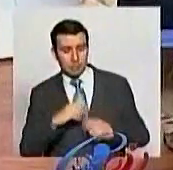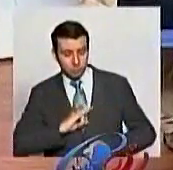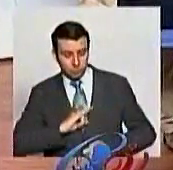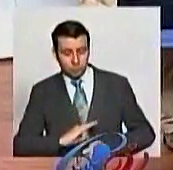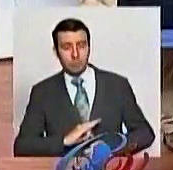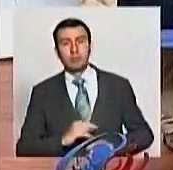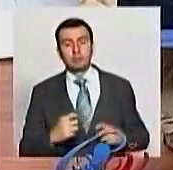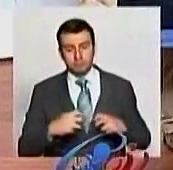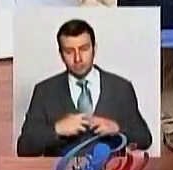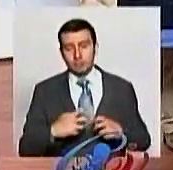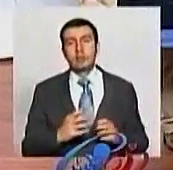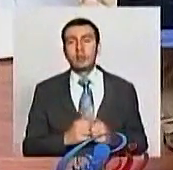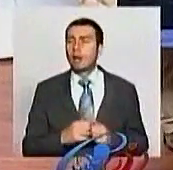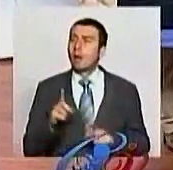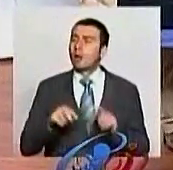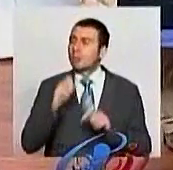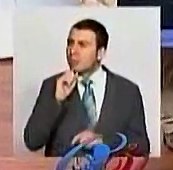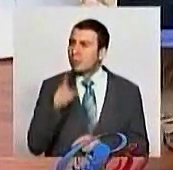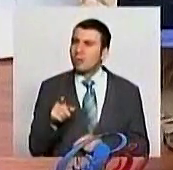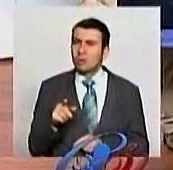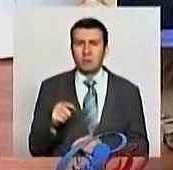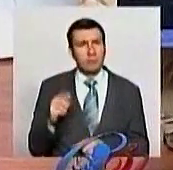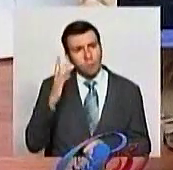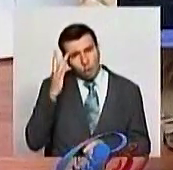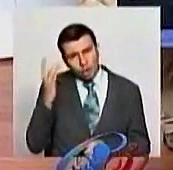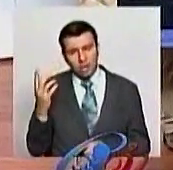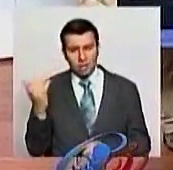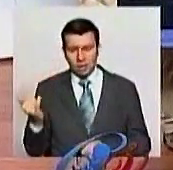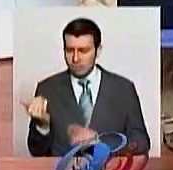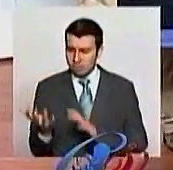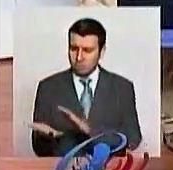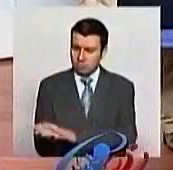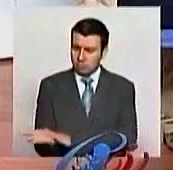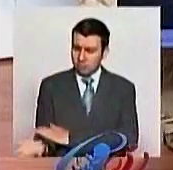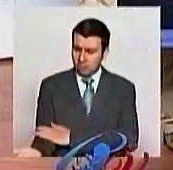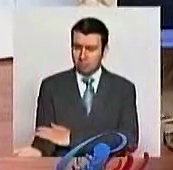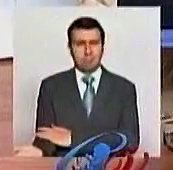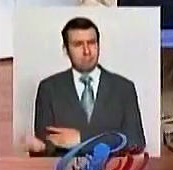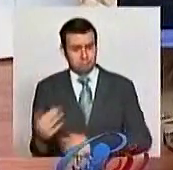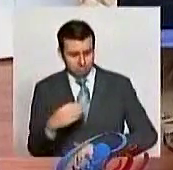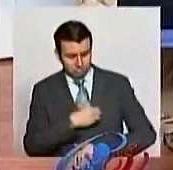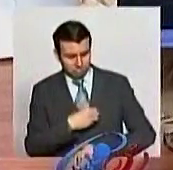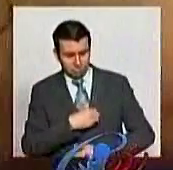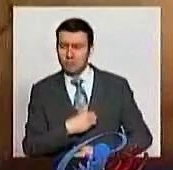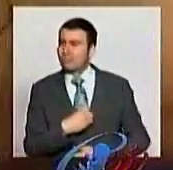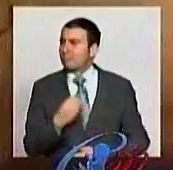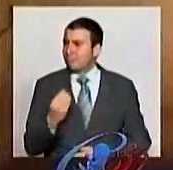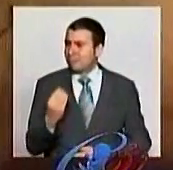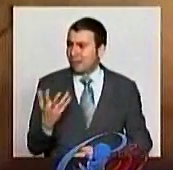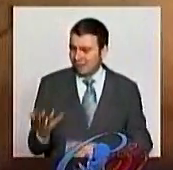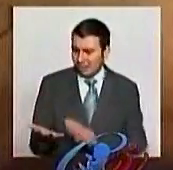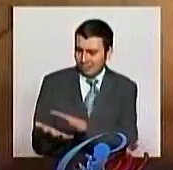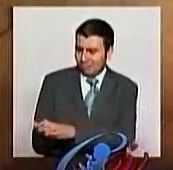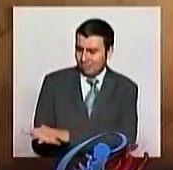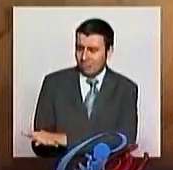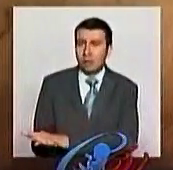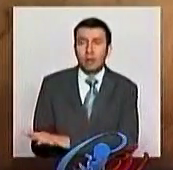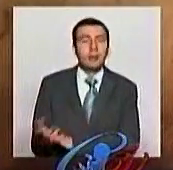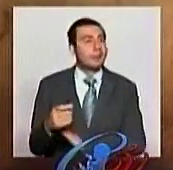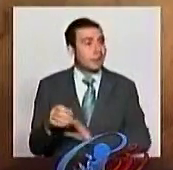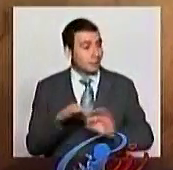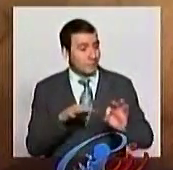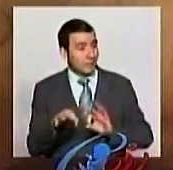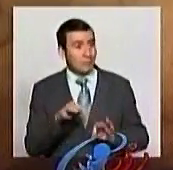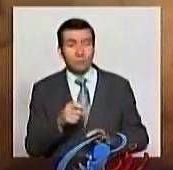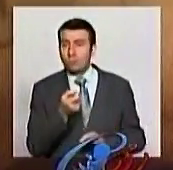Muchas personas se preguntan, ¿y por qué en la mano si la vamos a hacer es en el corazón? Expliquemos un poco todas esas ondas eléctricas